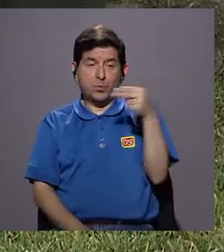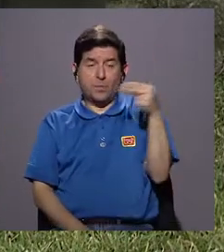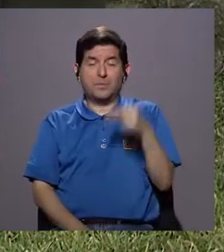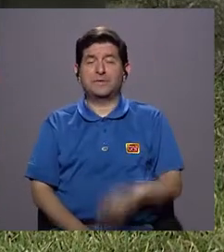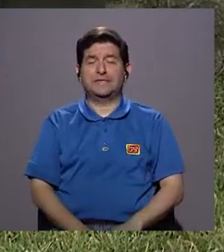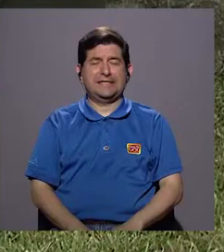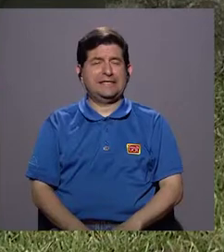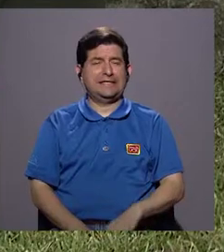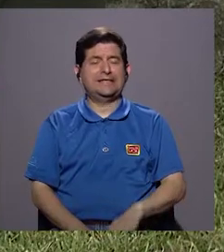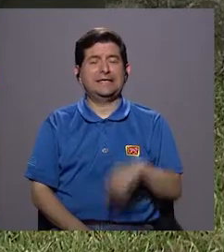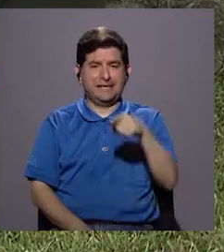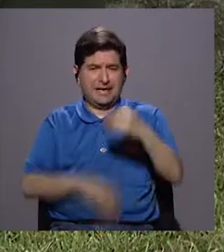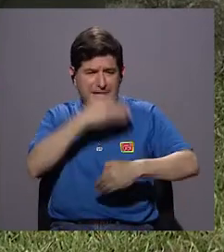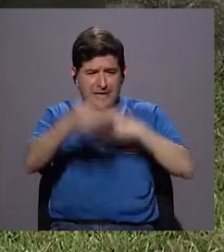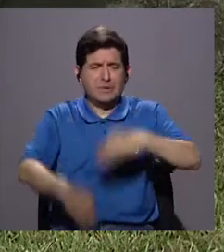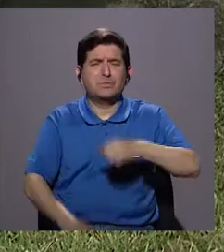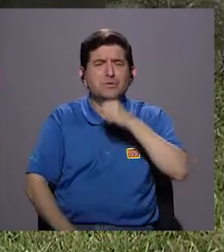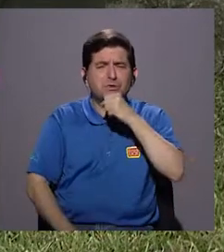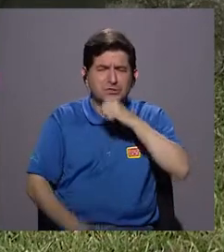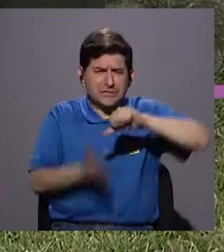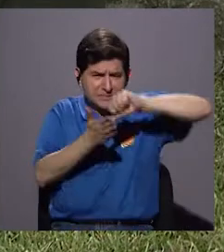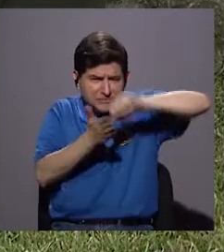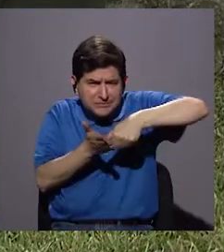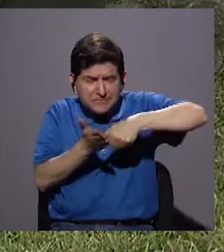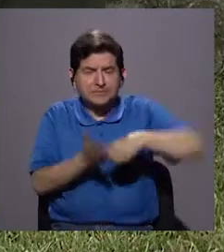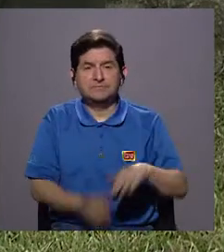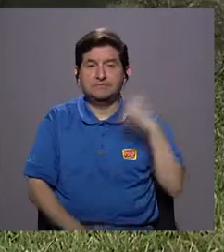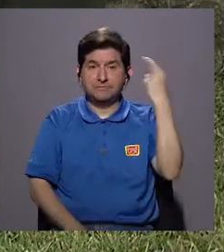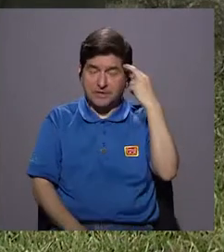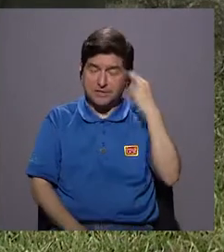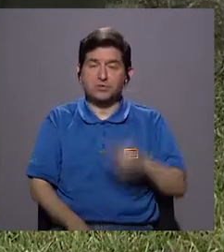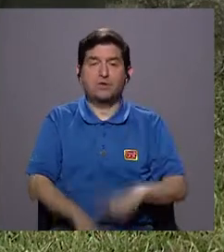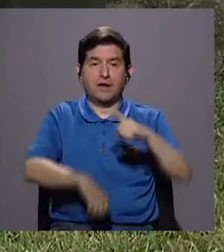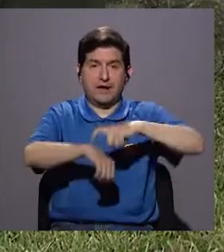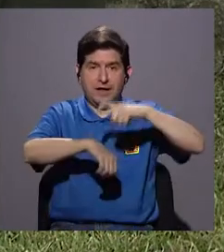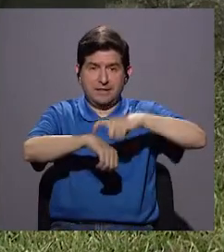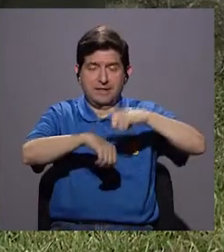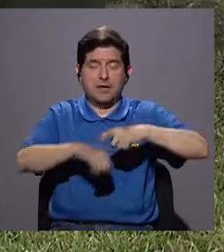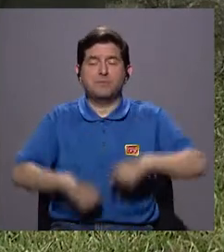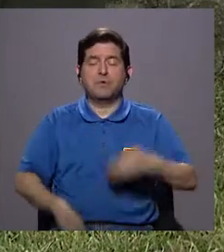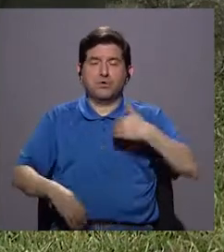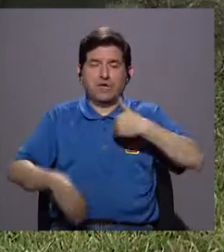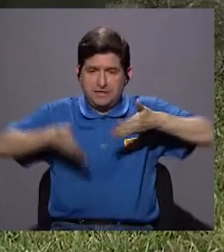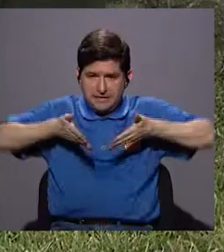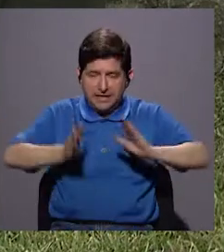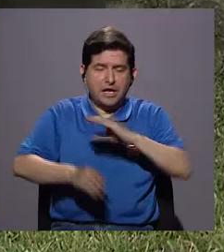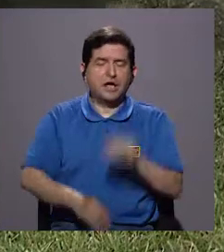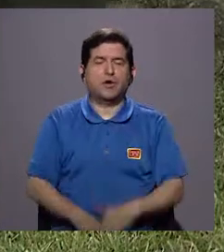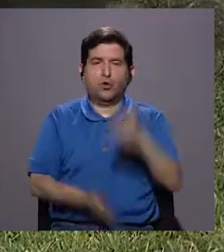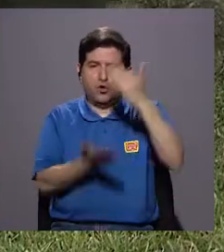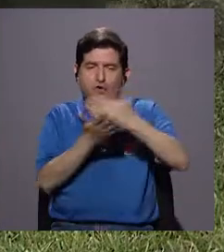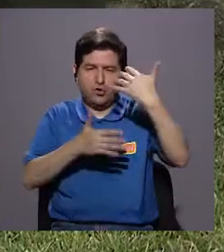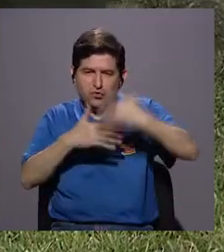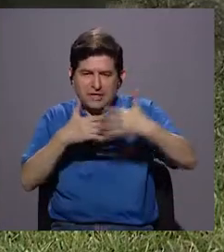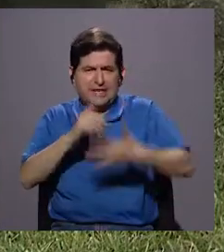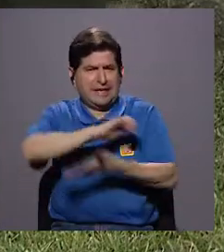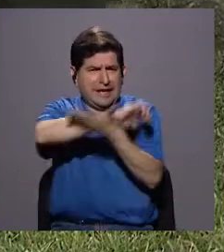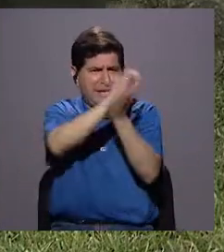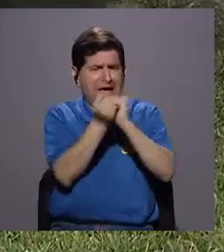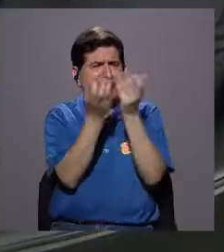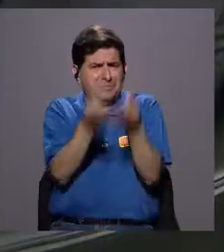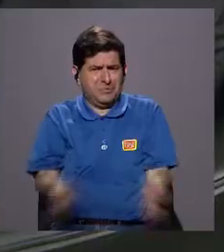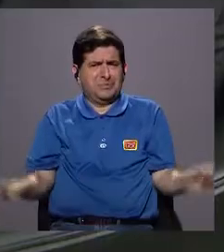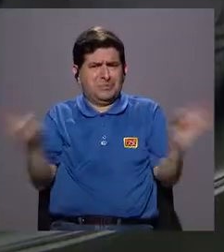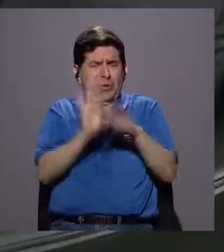muy marcado el proceso de envejecimiento, y lo que lo viene a dar es la etapa fértil de la mujer. Uh-huh. Y la menopausia, hay cambios tremendos que